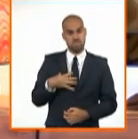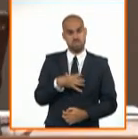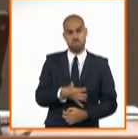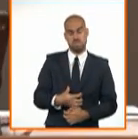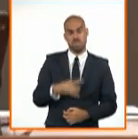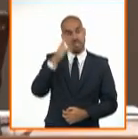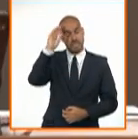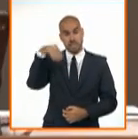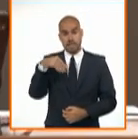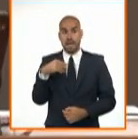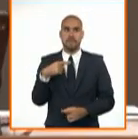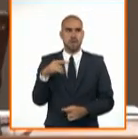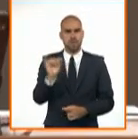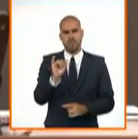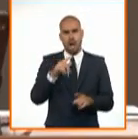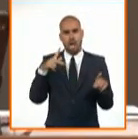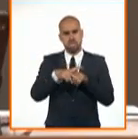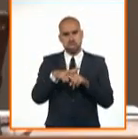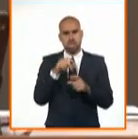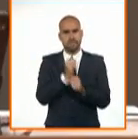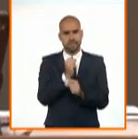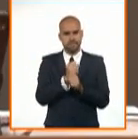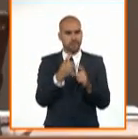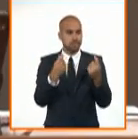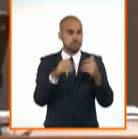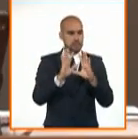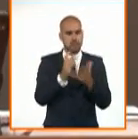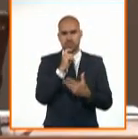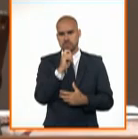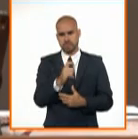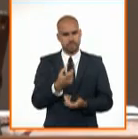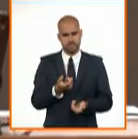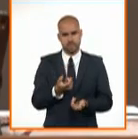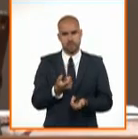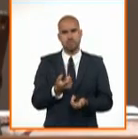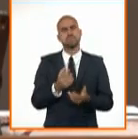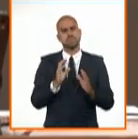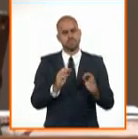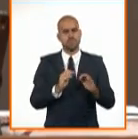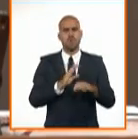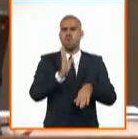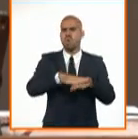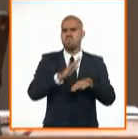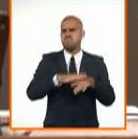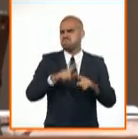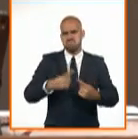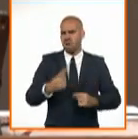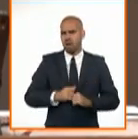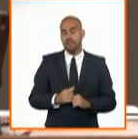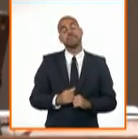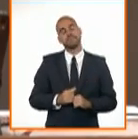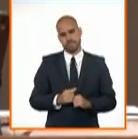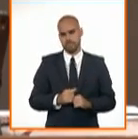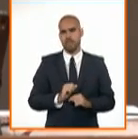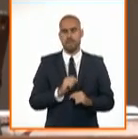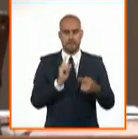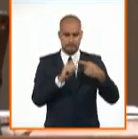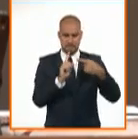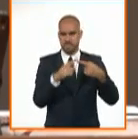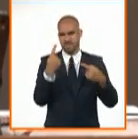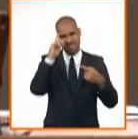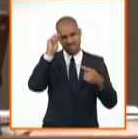actividad económica aquí hay dos causas fundamentales con estar relacionadas con roturas innecesarios